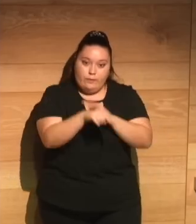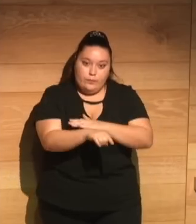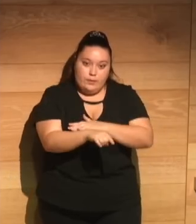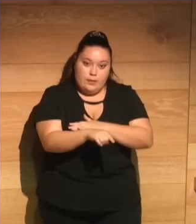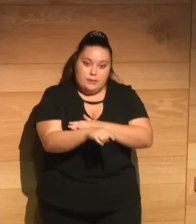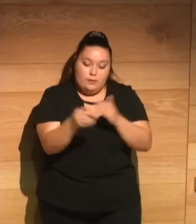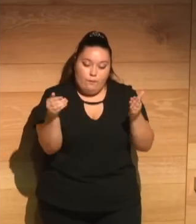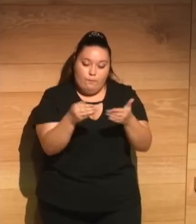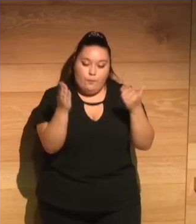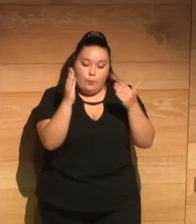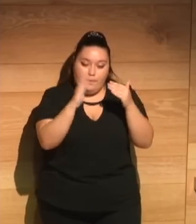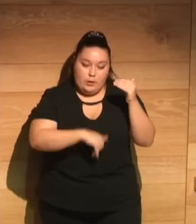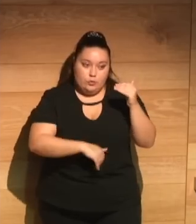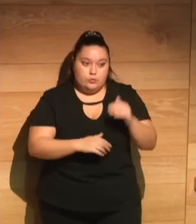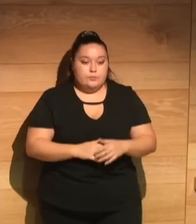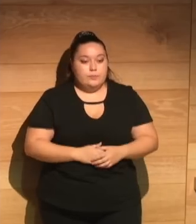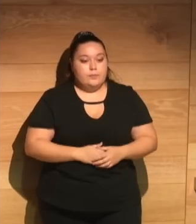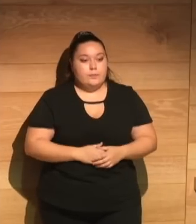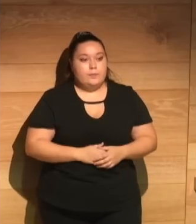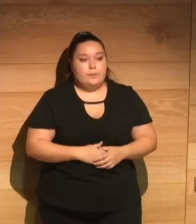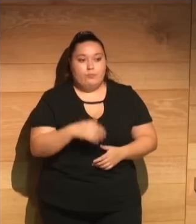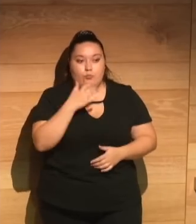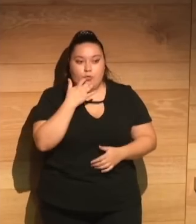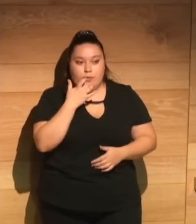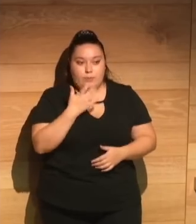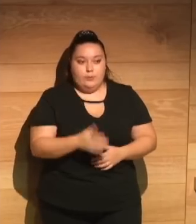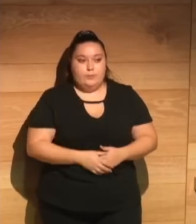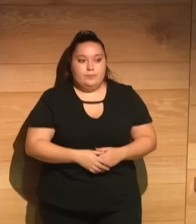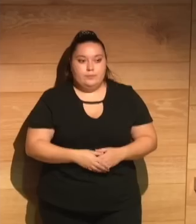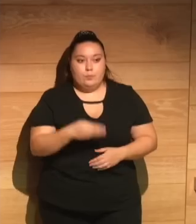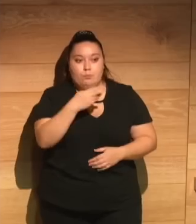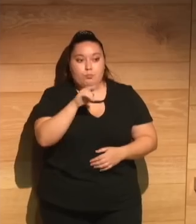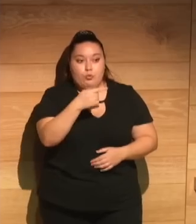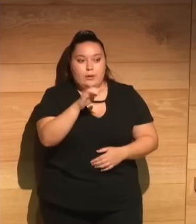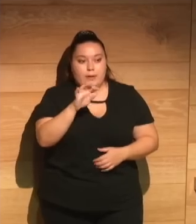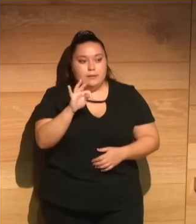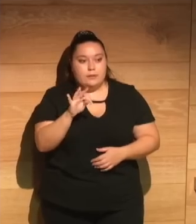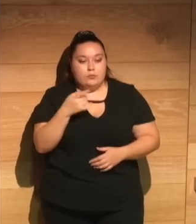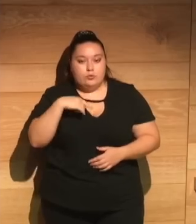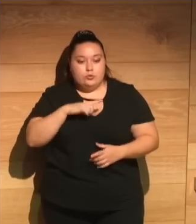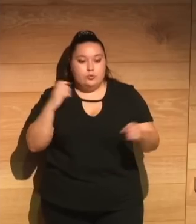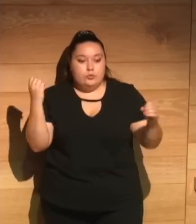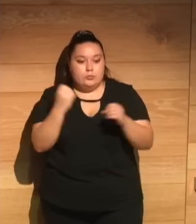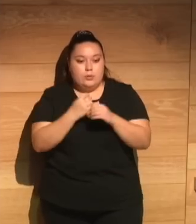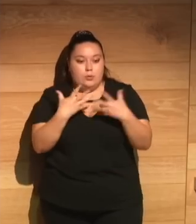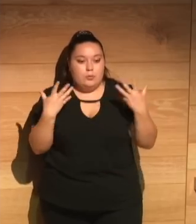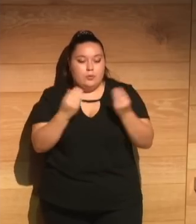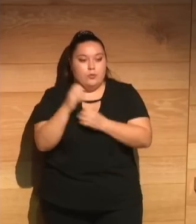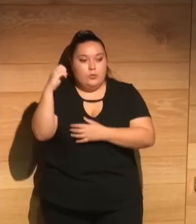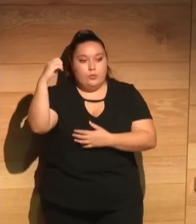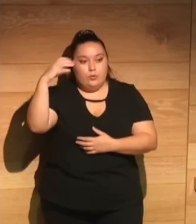hay. Menor profundidad de foco hay. Por ejemplo, en el caso de Buried, por razones lógicas, sí, trabajamos con luces